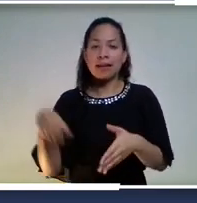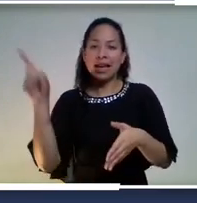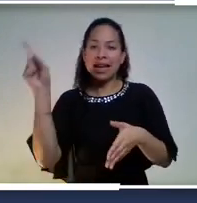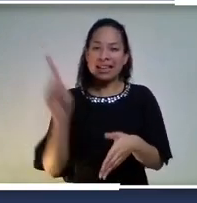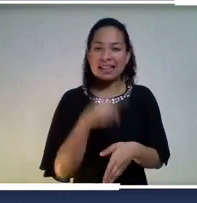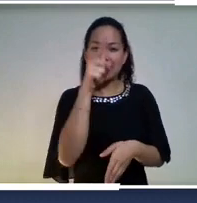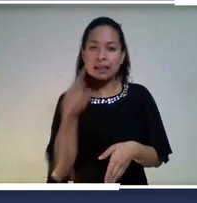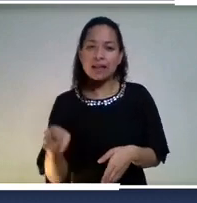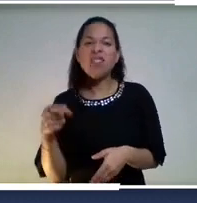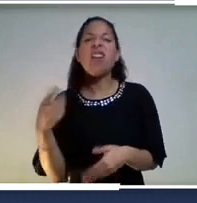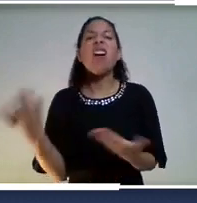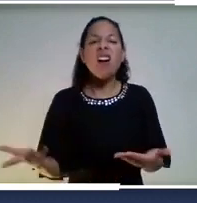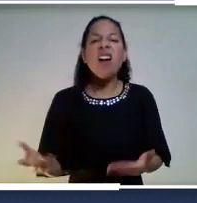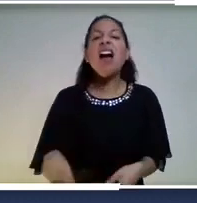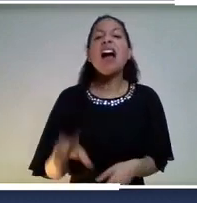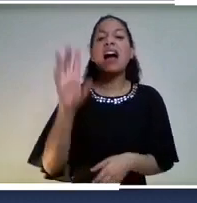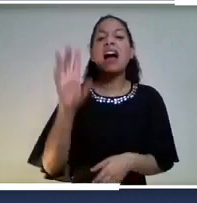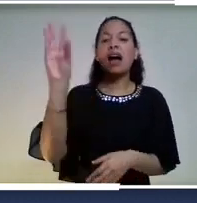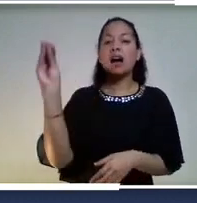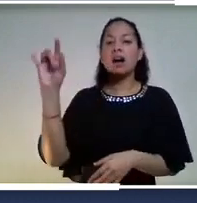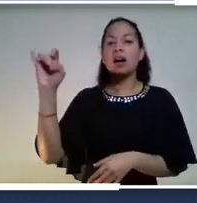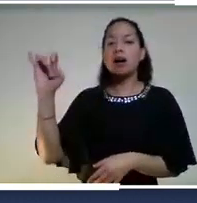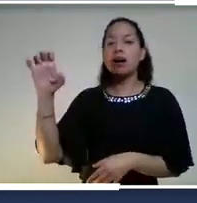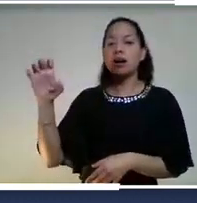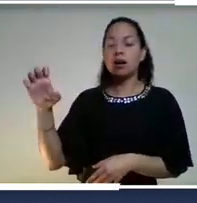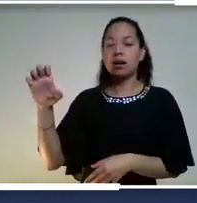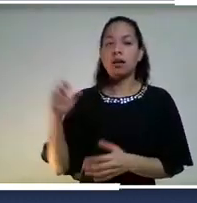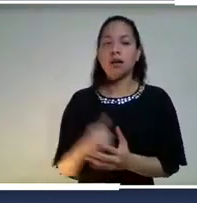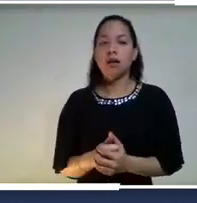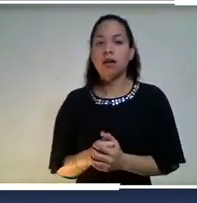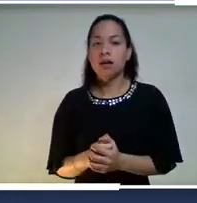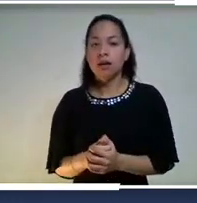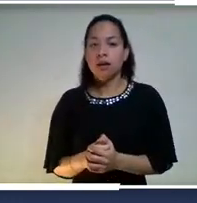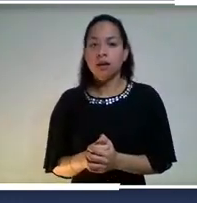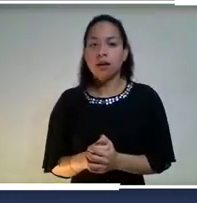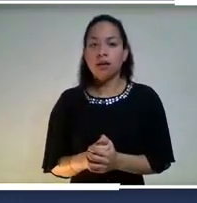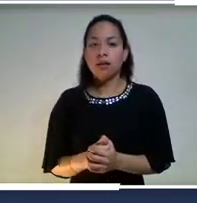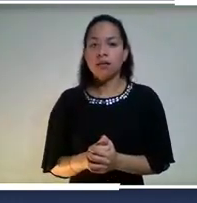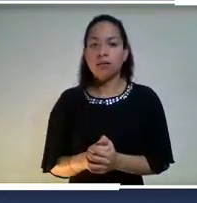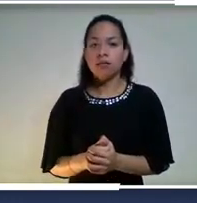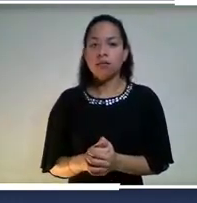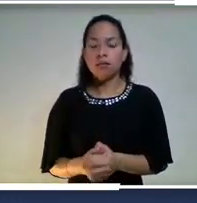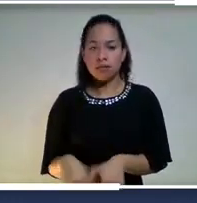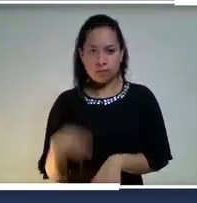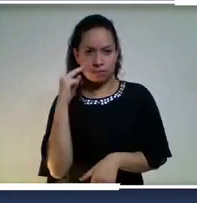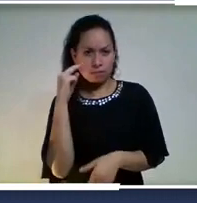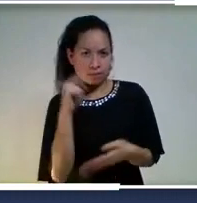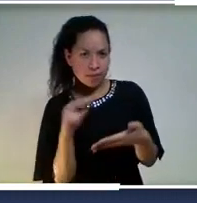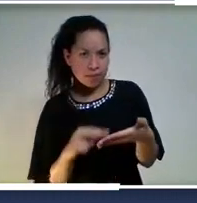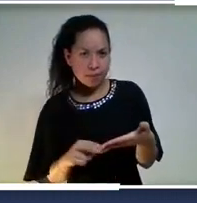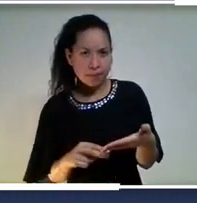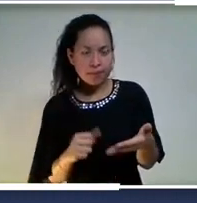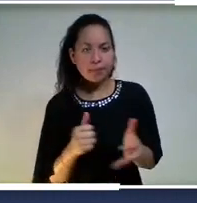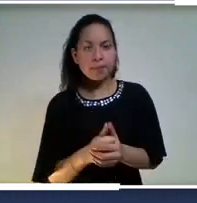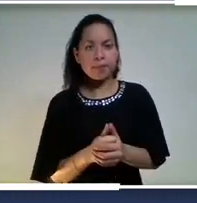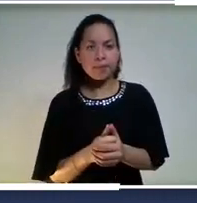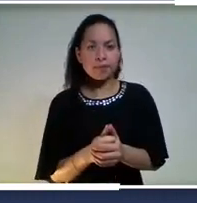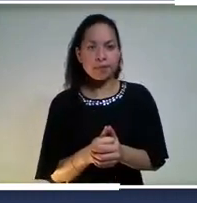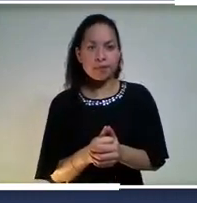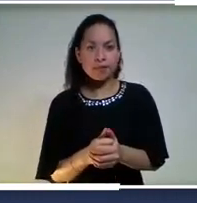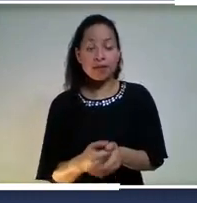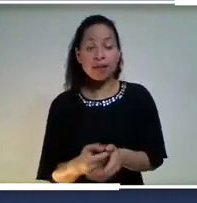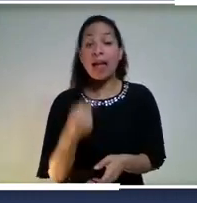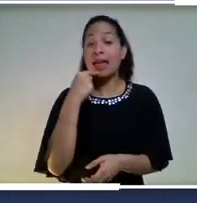y tenemos el significado correcto del versículo que coincide con toda la biblia y aquí está desierto te digo